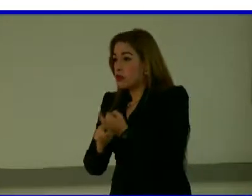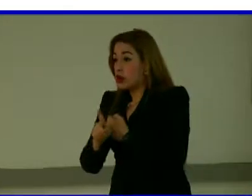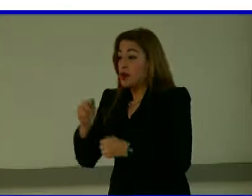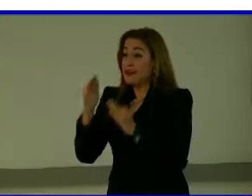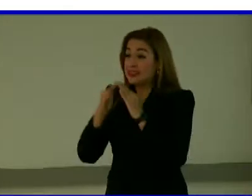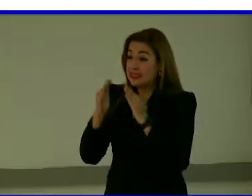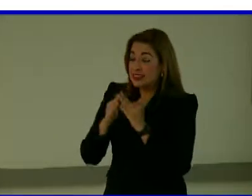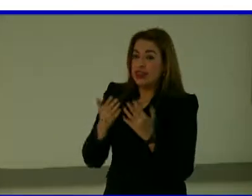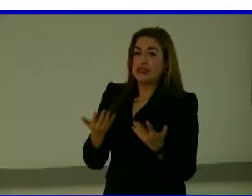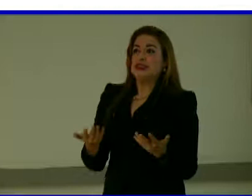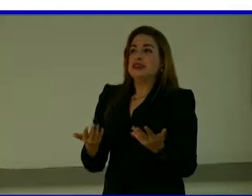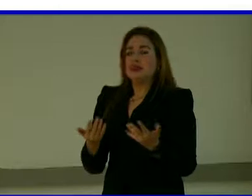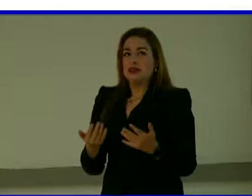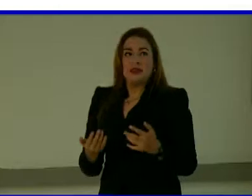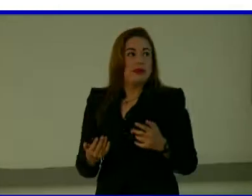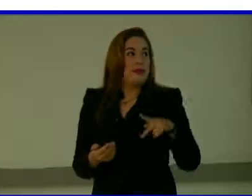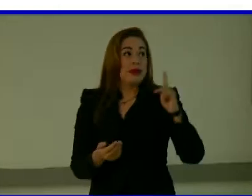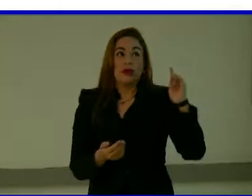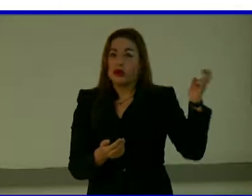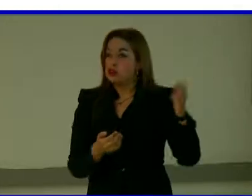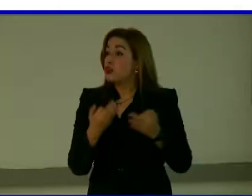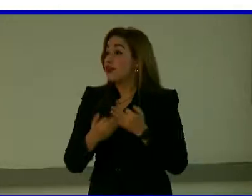innecesaria. O sea, es que